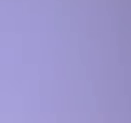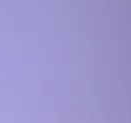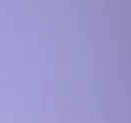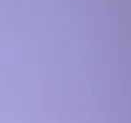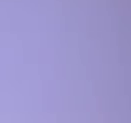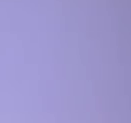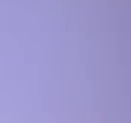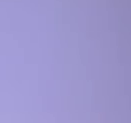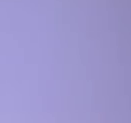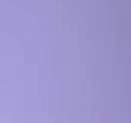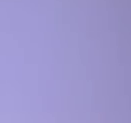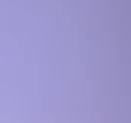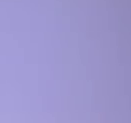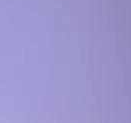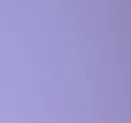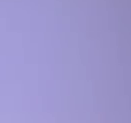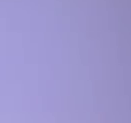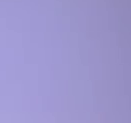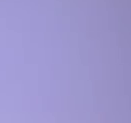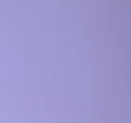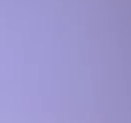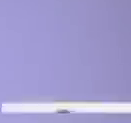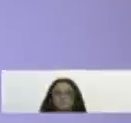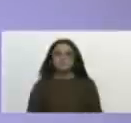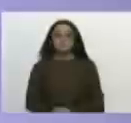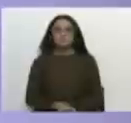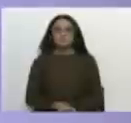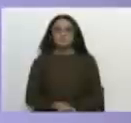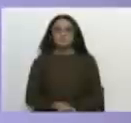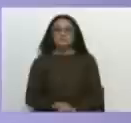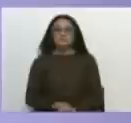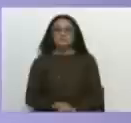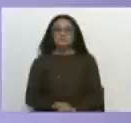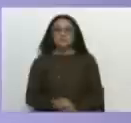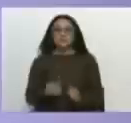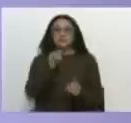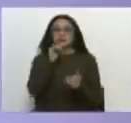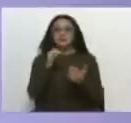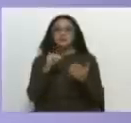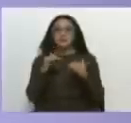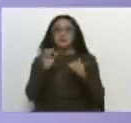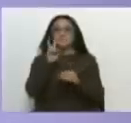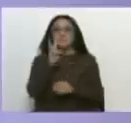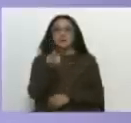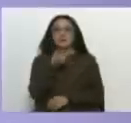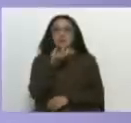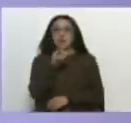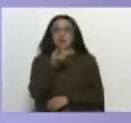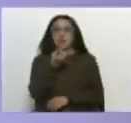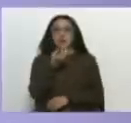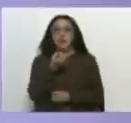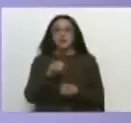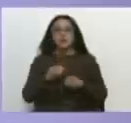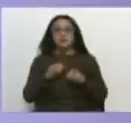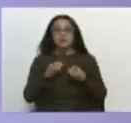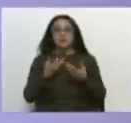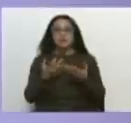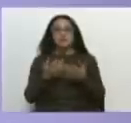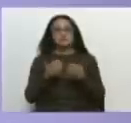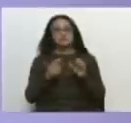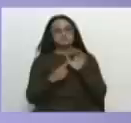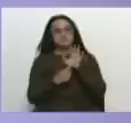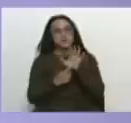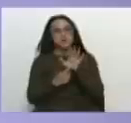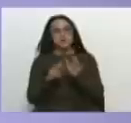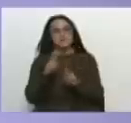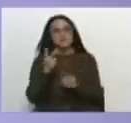Buenas tardes, un gusto en saludarles a esta hora desde la sala de prensa Simón Bolívar del Palacio de Miraflores. Ofrece declaraciones